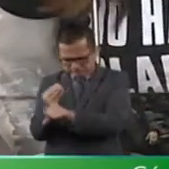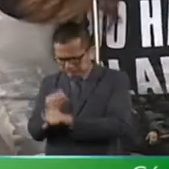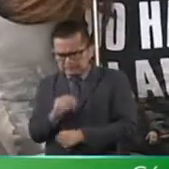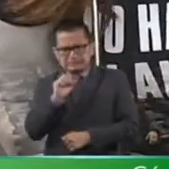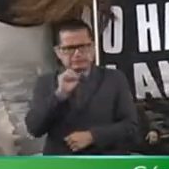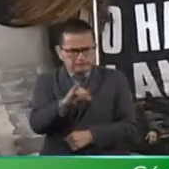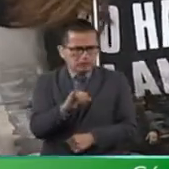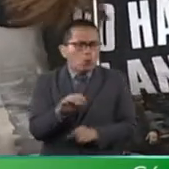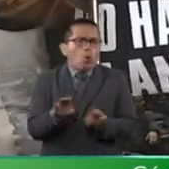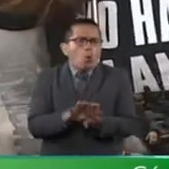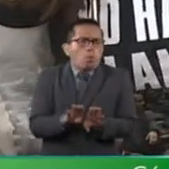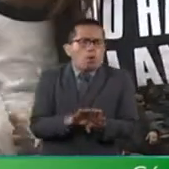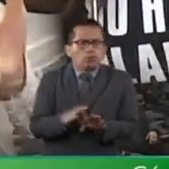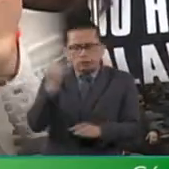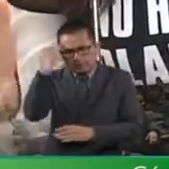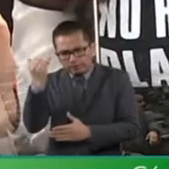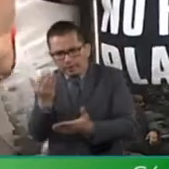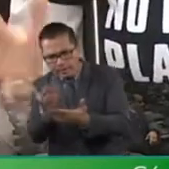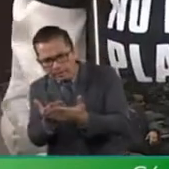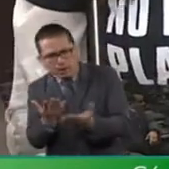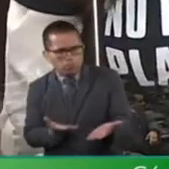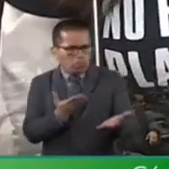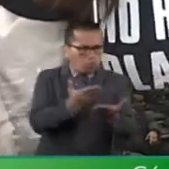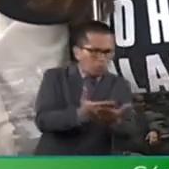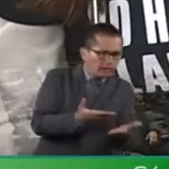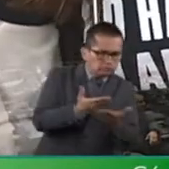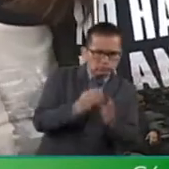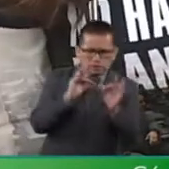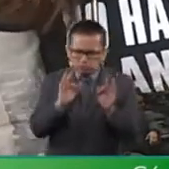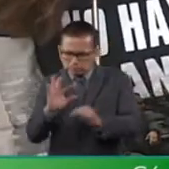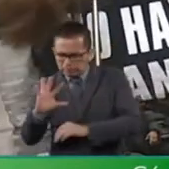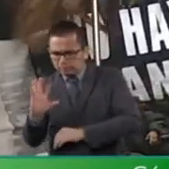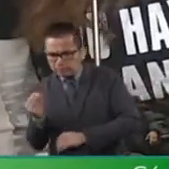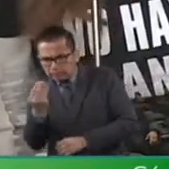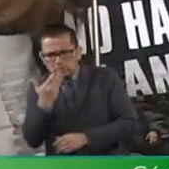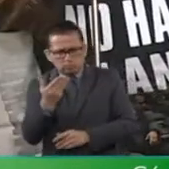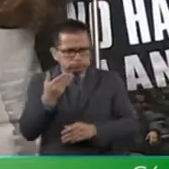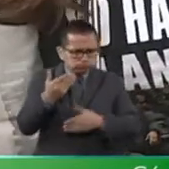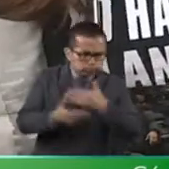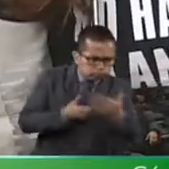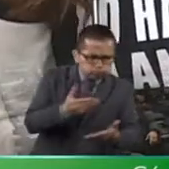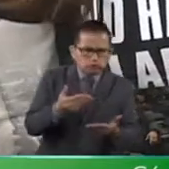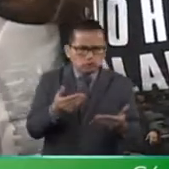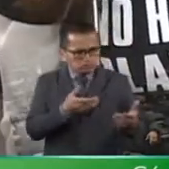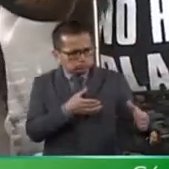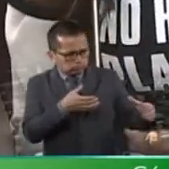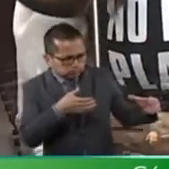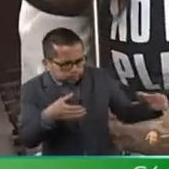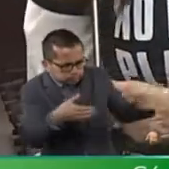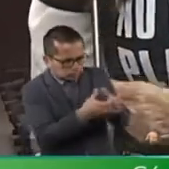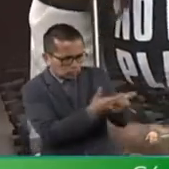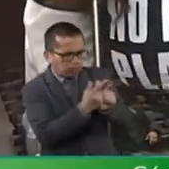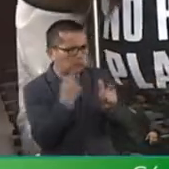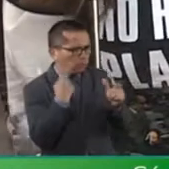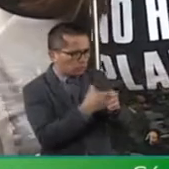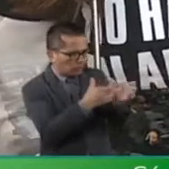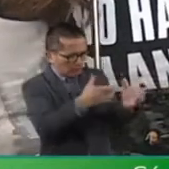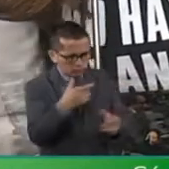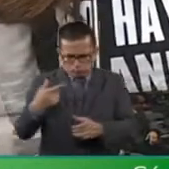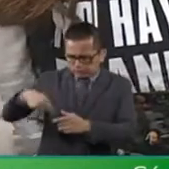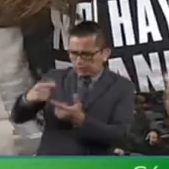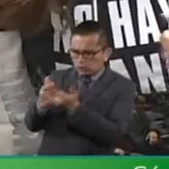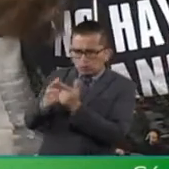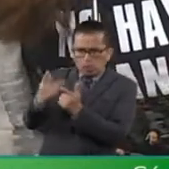con técnica. Uno que sobre la mesa construya acuerdos con su mayoría y que con las oposiciones también se